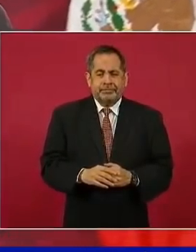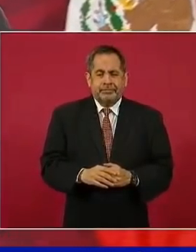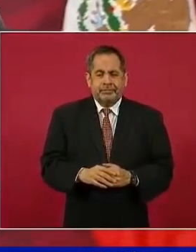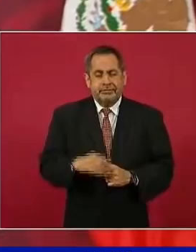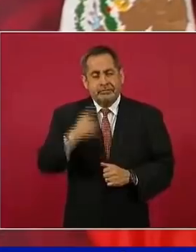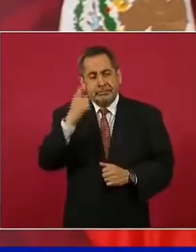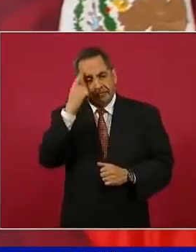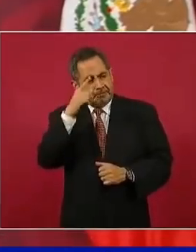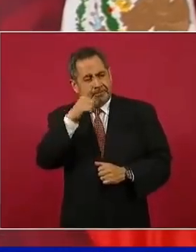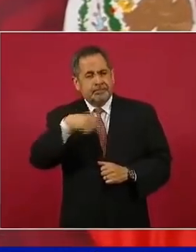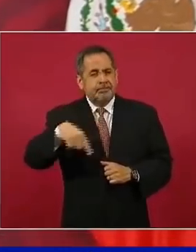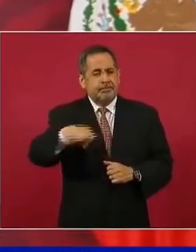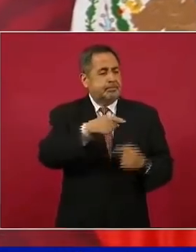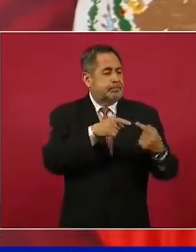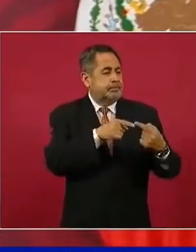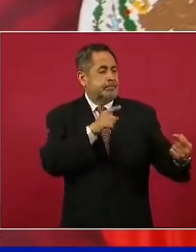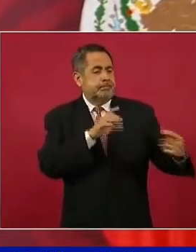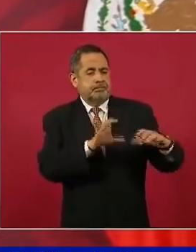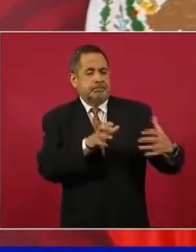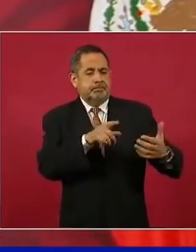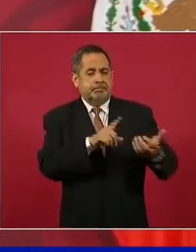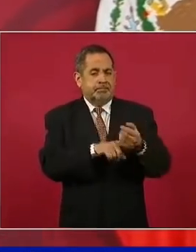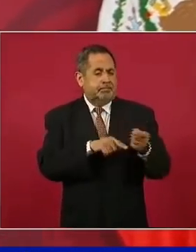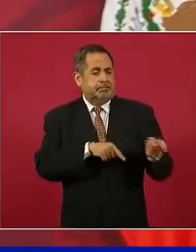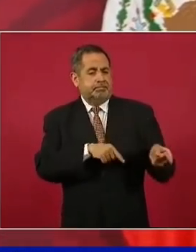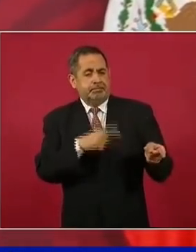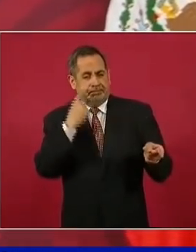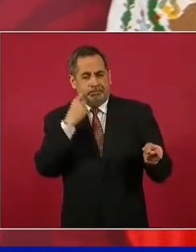Para los conservadores,